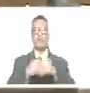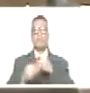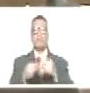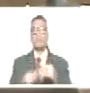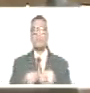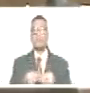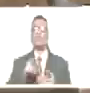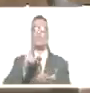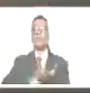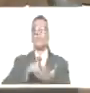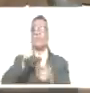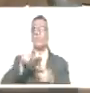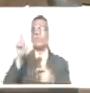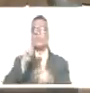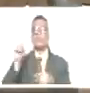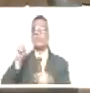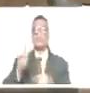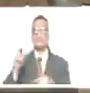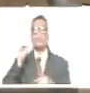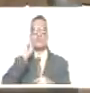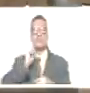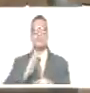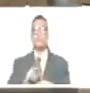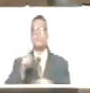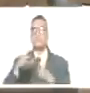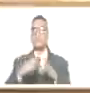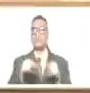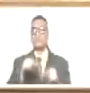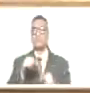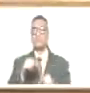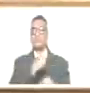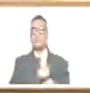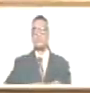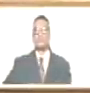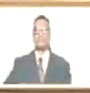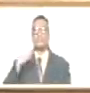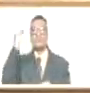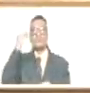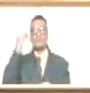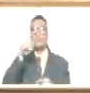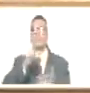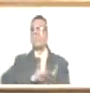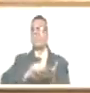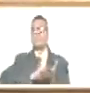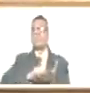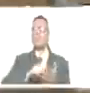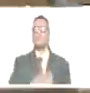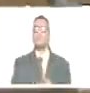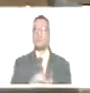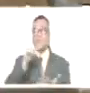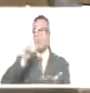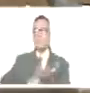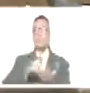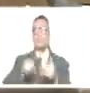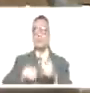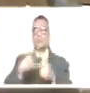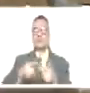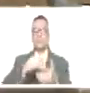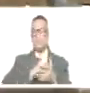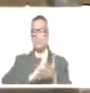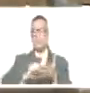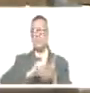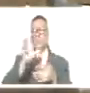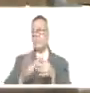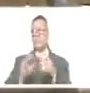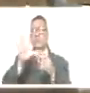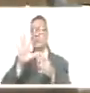por la República. Es todo, señor presidente. En consideración el artículo, aprobado. Siguiente. Quinto, se